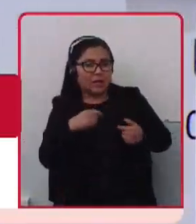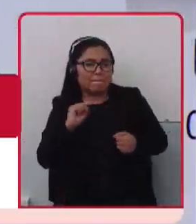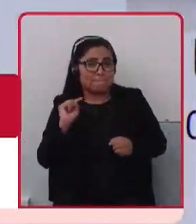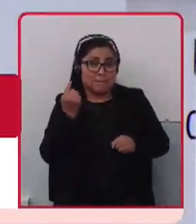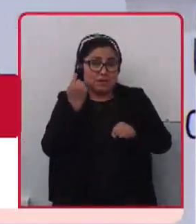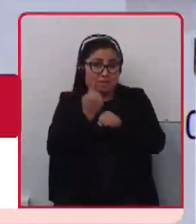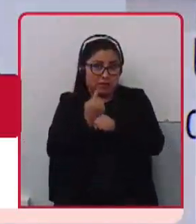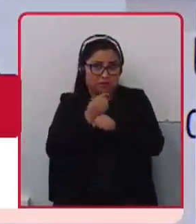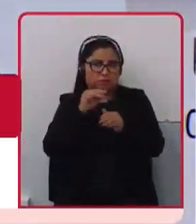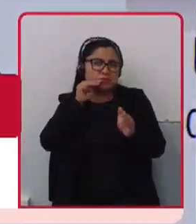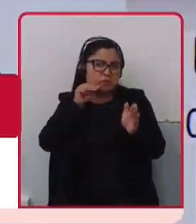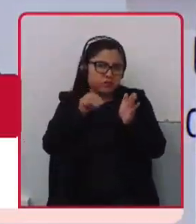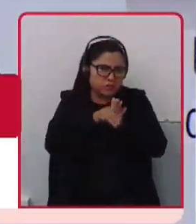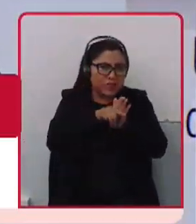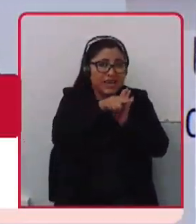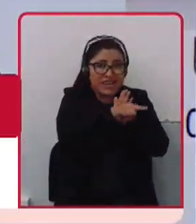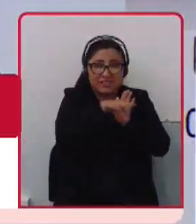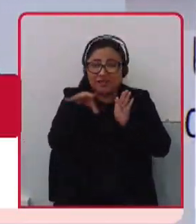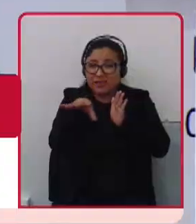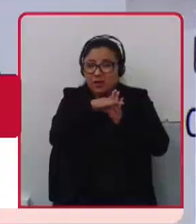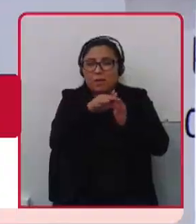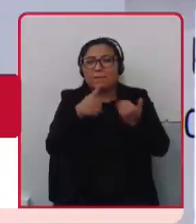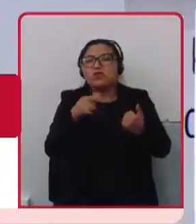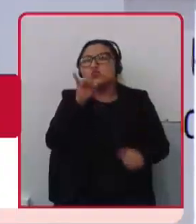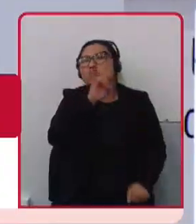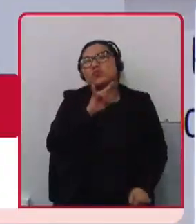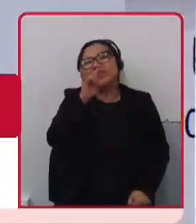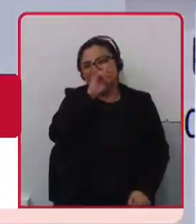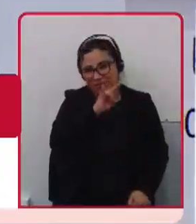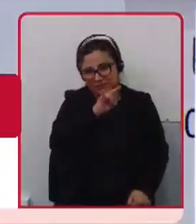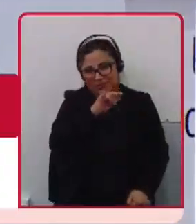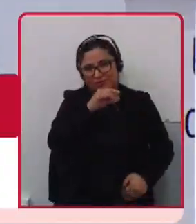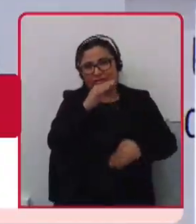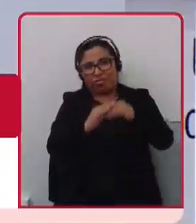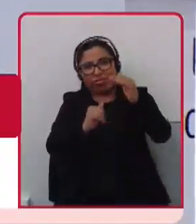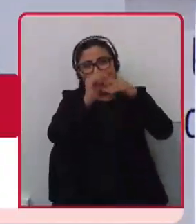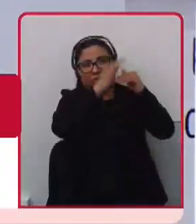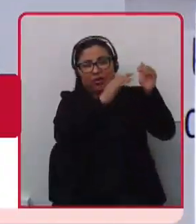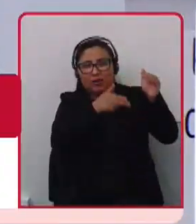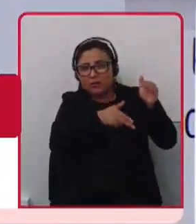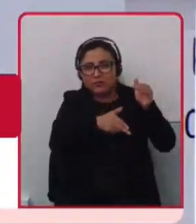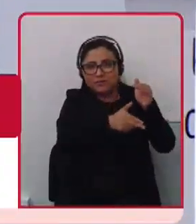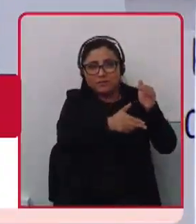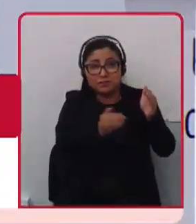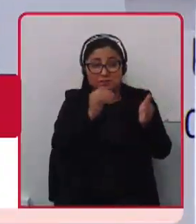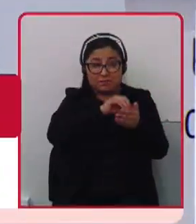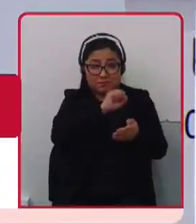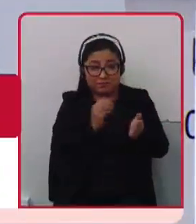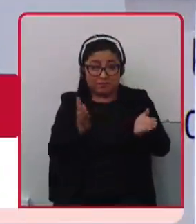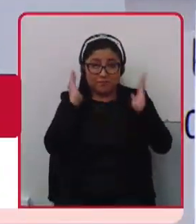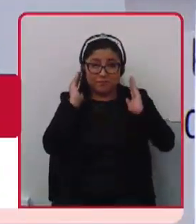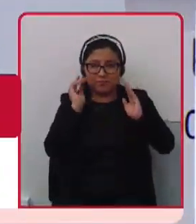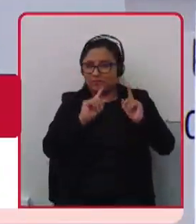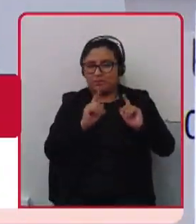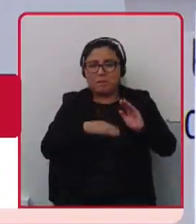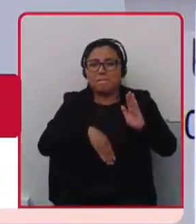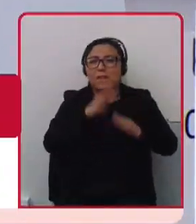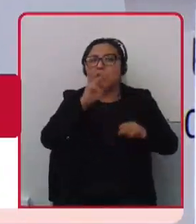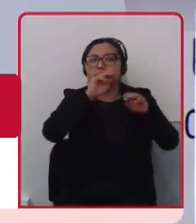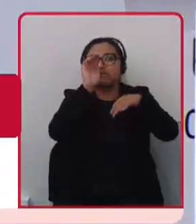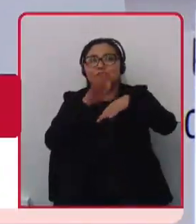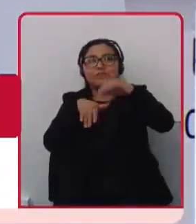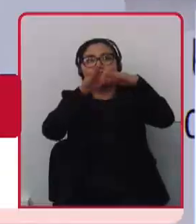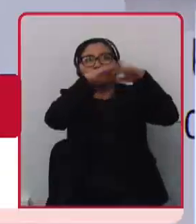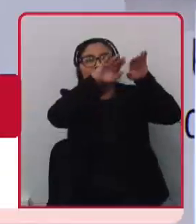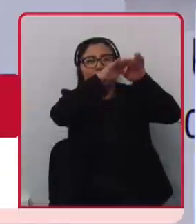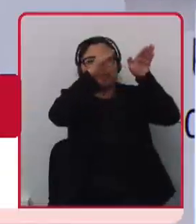simulamos esos escenarios para medir la utilización de la infraestructura más que de los camiones. Como les comentaba, estas